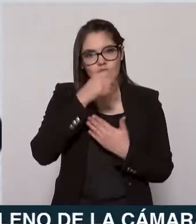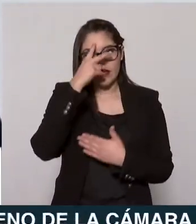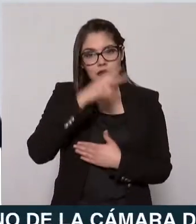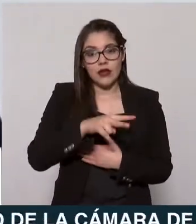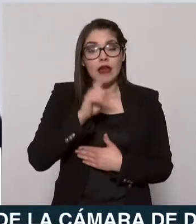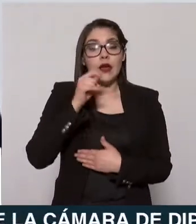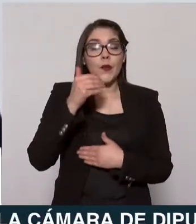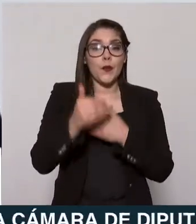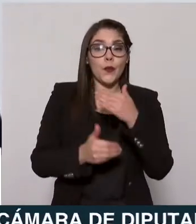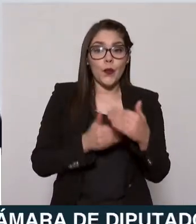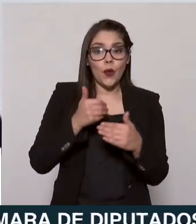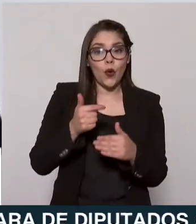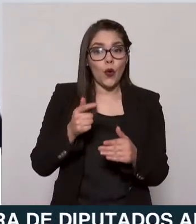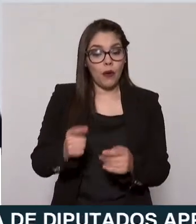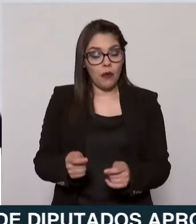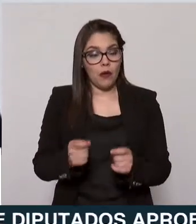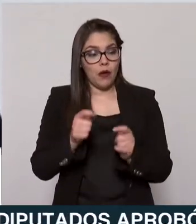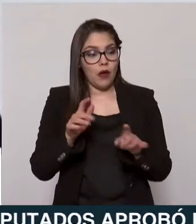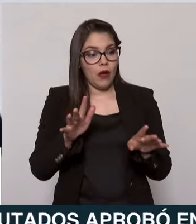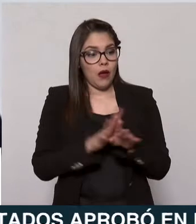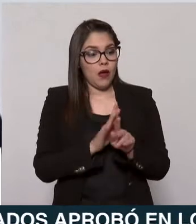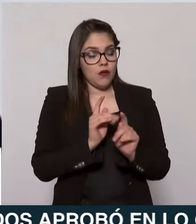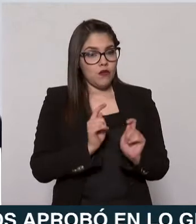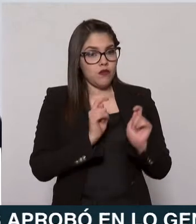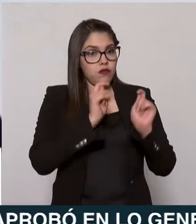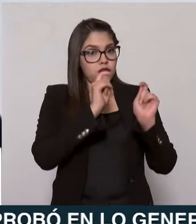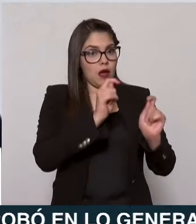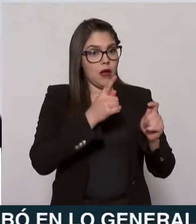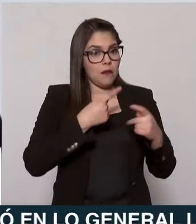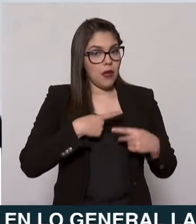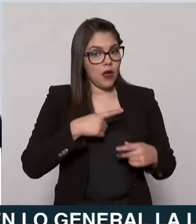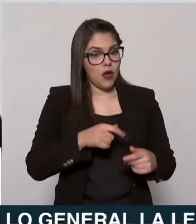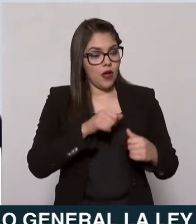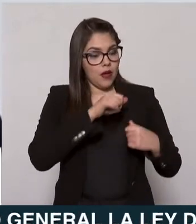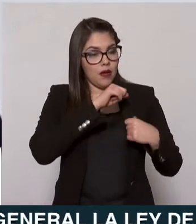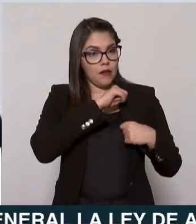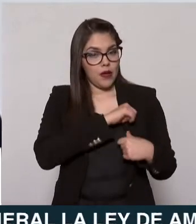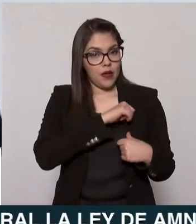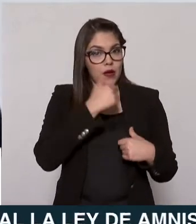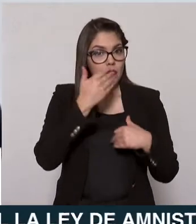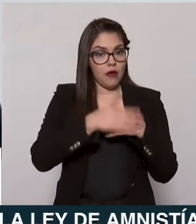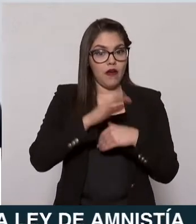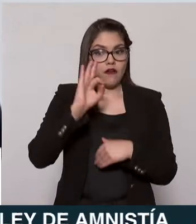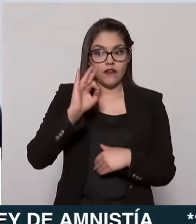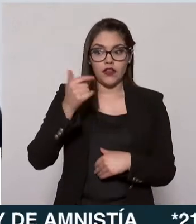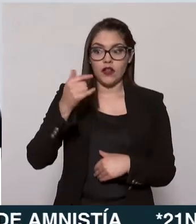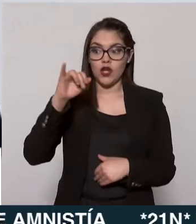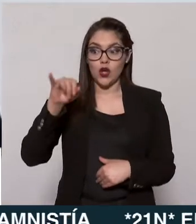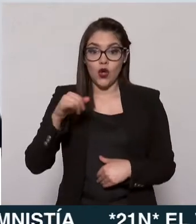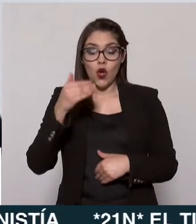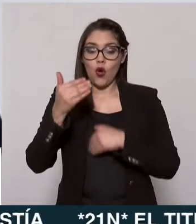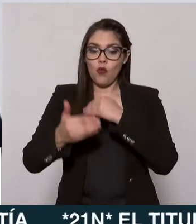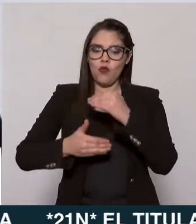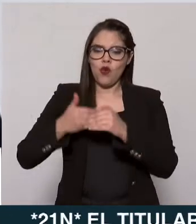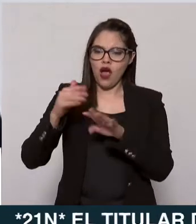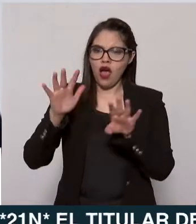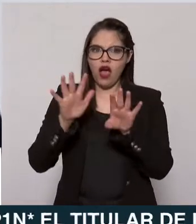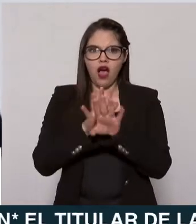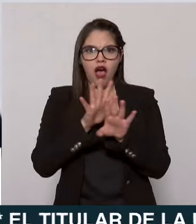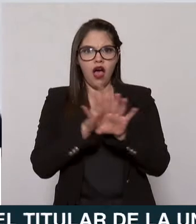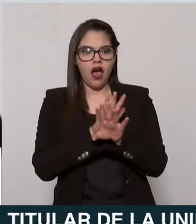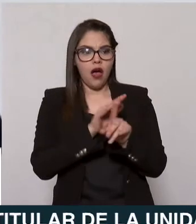de designación para la titularidad de la Fiscalía General y el proceso de transición